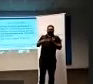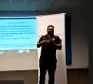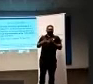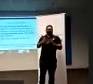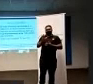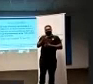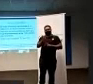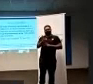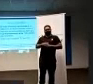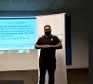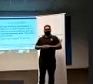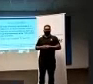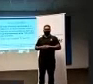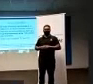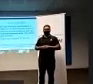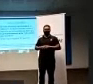T2. Siguiente.